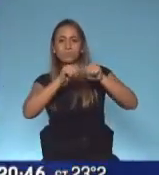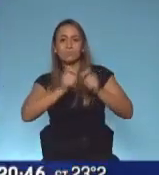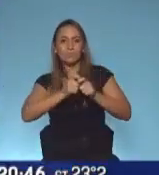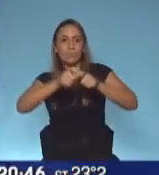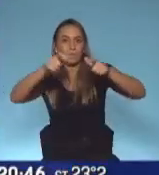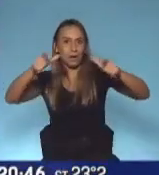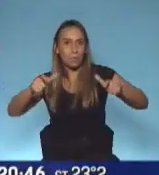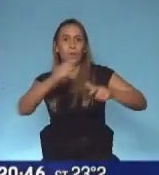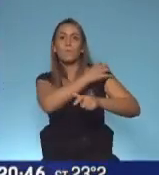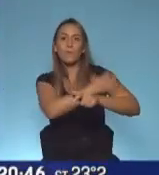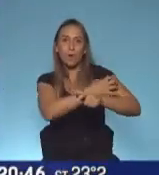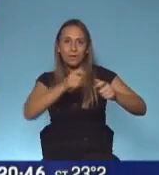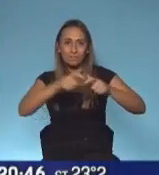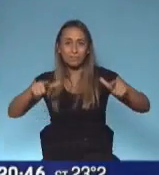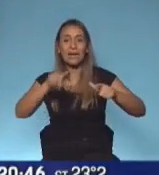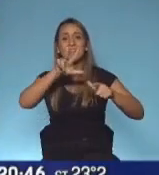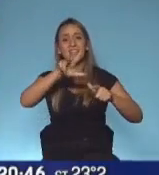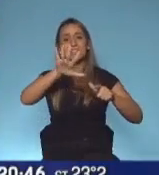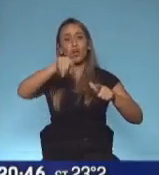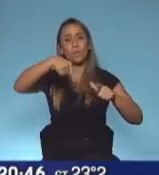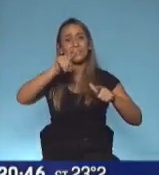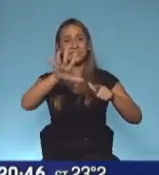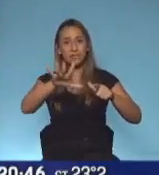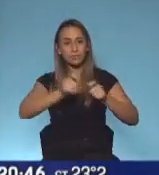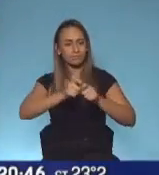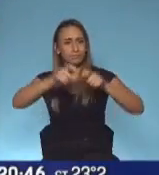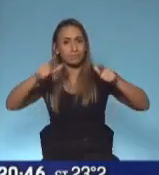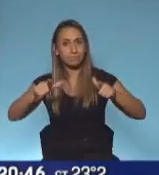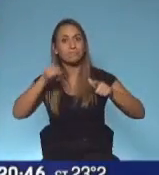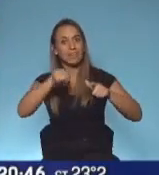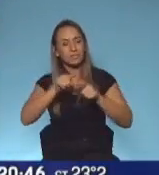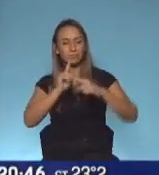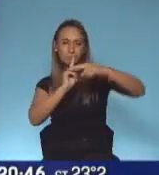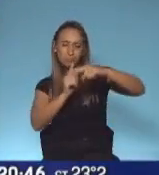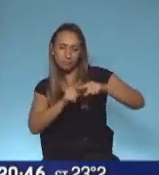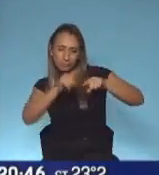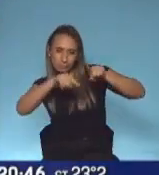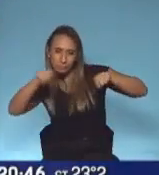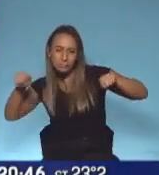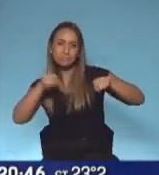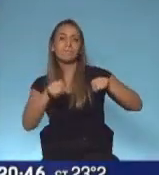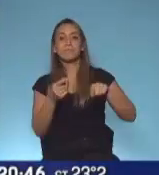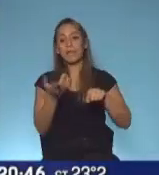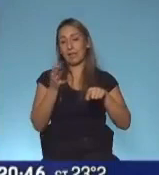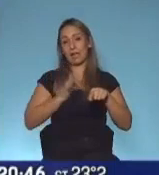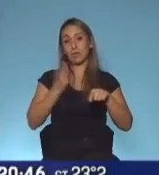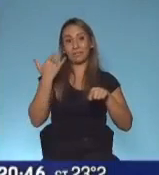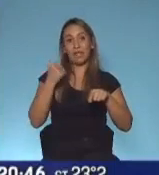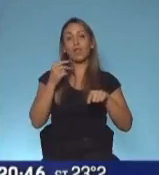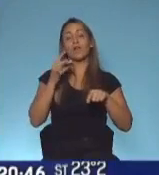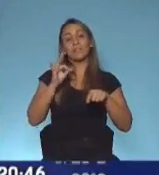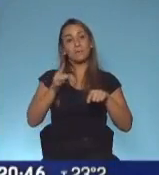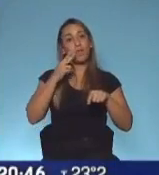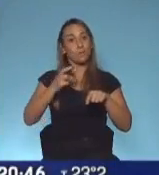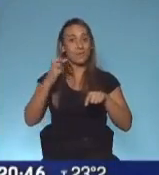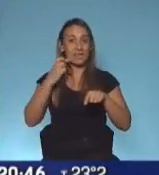del 2019. 35,5 fue lo que ha marcado a fines de 2019 de pobreza en la Argentina, un 3,5